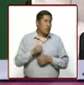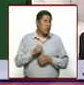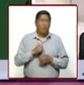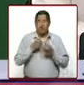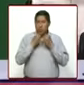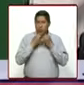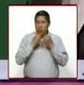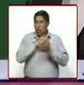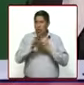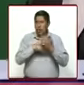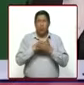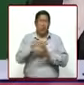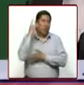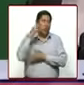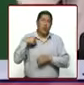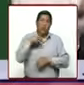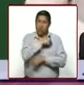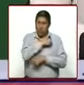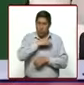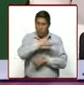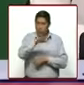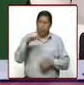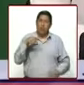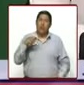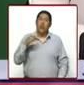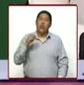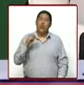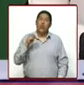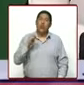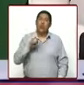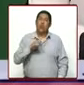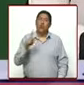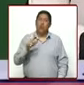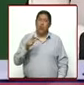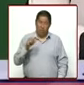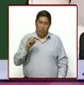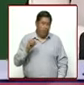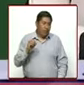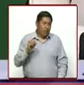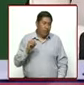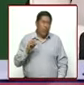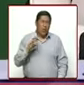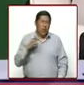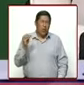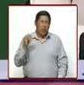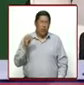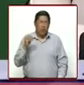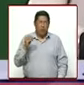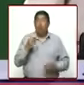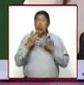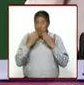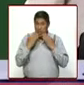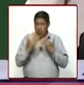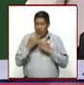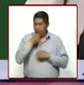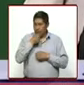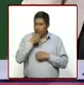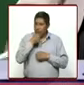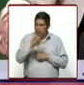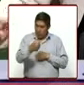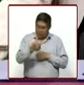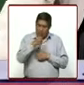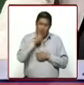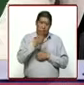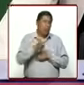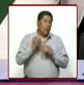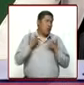todo el país, acá en nuestro municipio de Puerto Gonzalo Moreno, especialmente a nuestra población, especialmente a ustedes, y gracias por la entrevista.